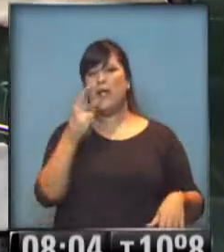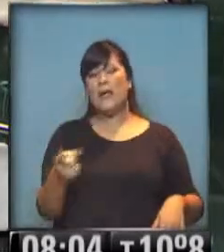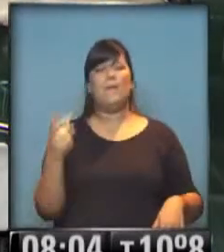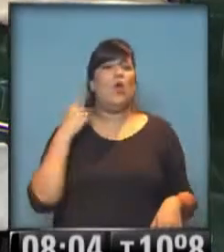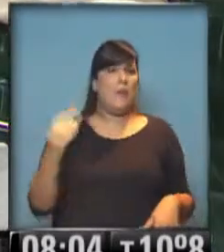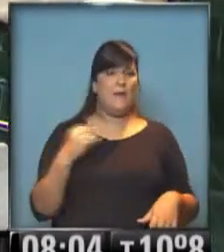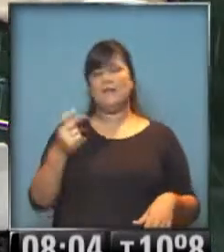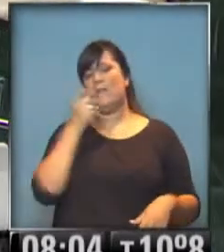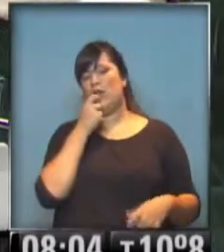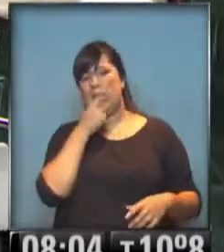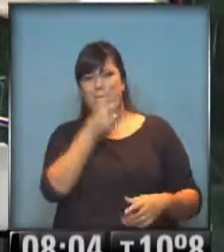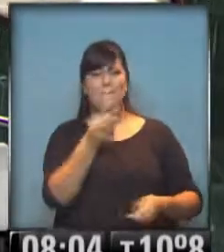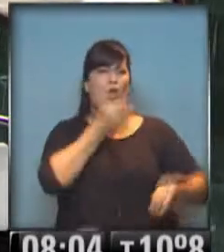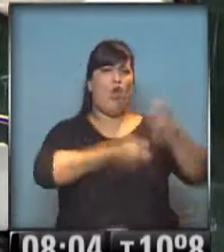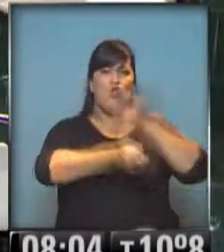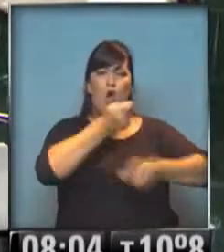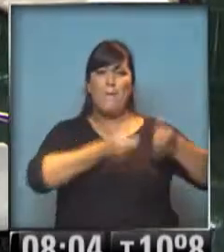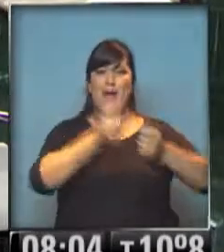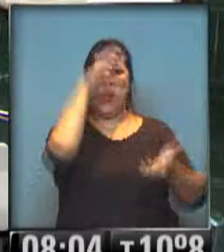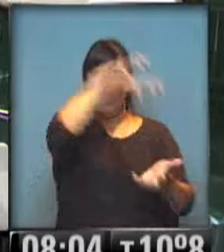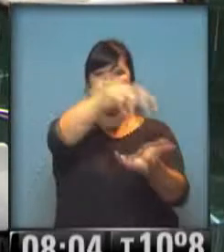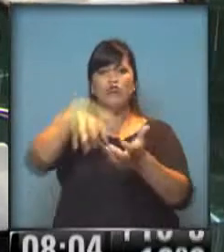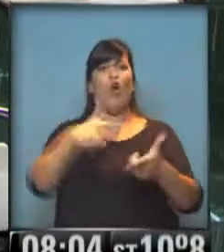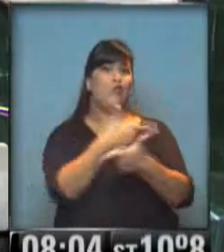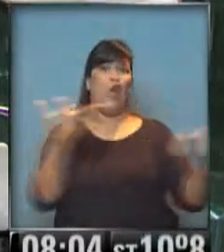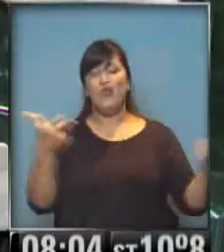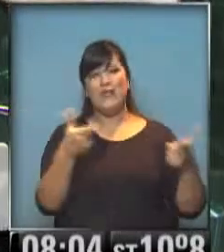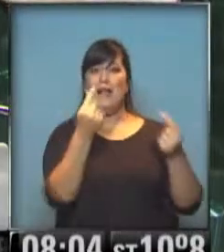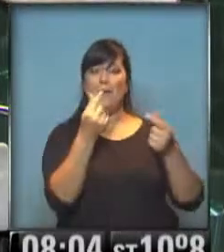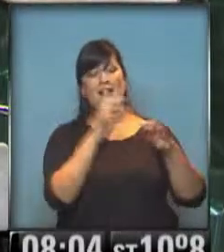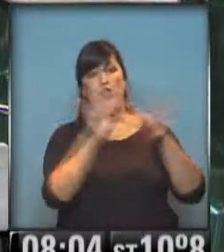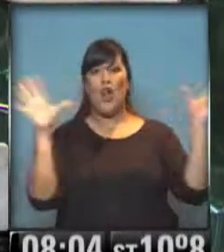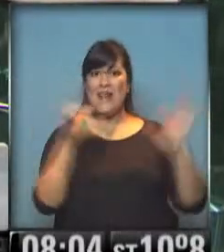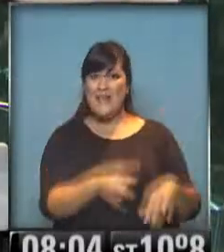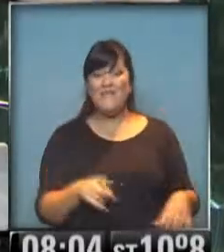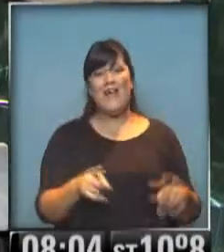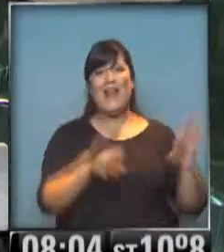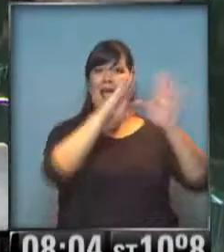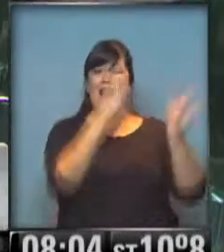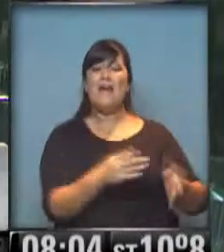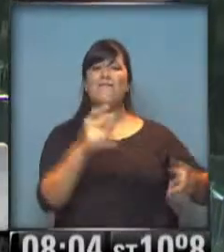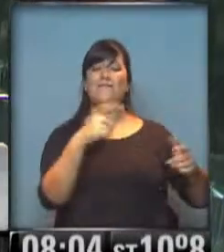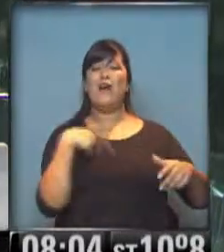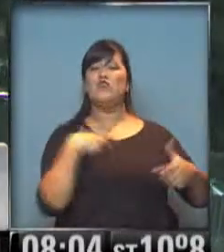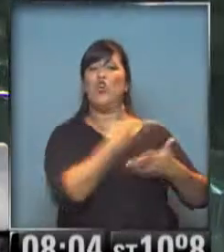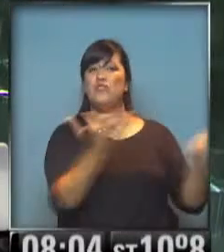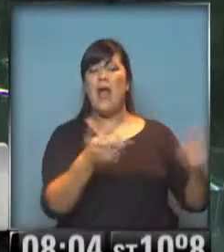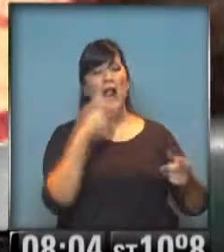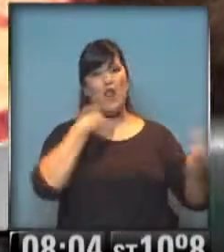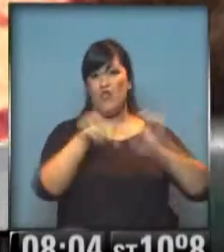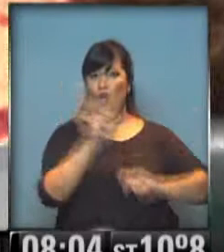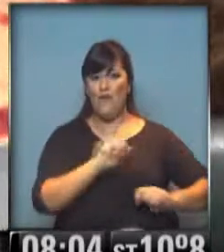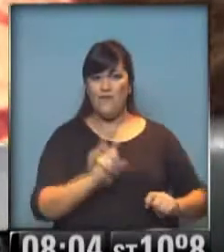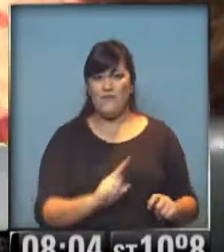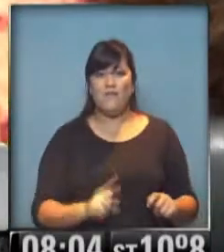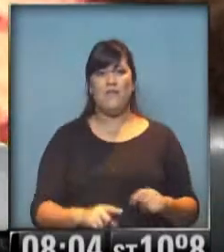que el comercio cuando se quedaba sin las garrafas de precios libre en vez de vender la garrafa social las las vendía a presión libre y le